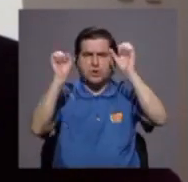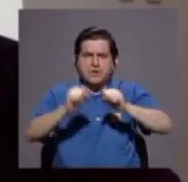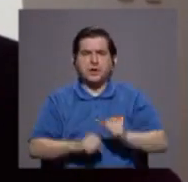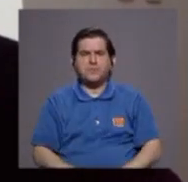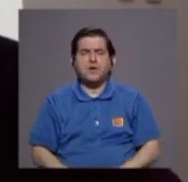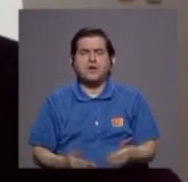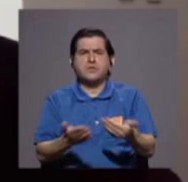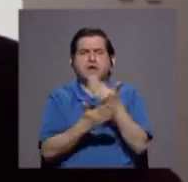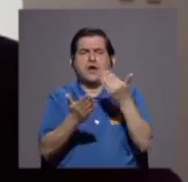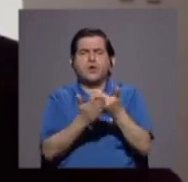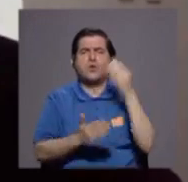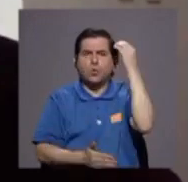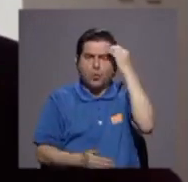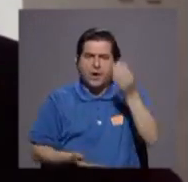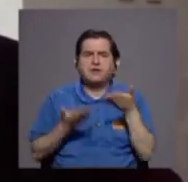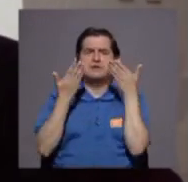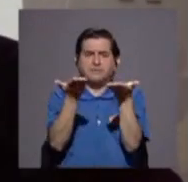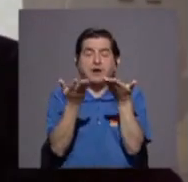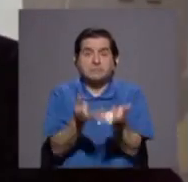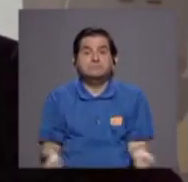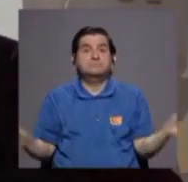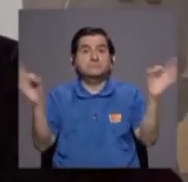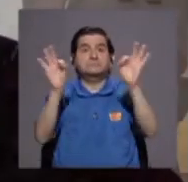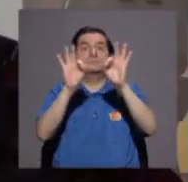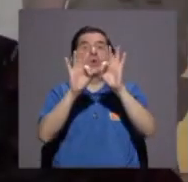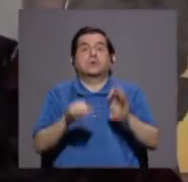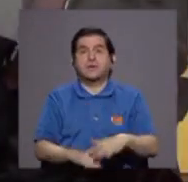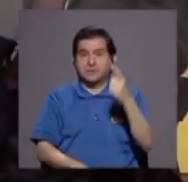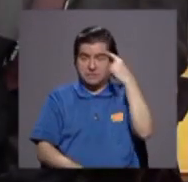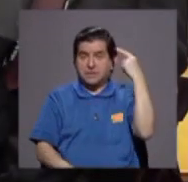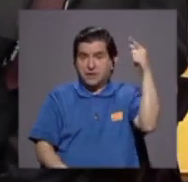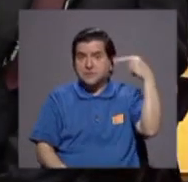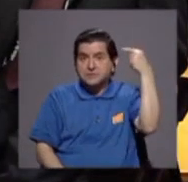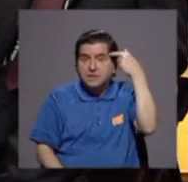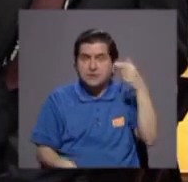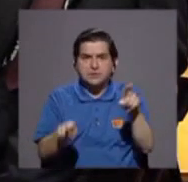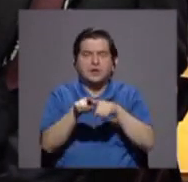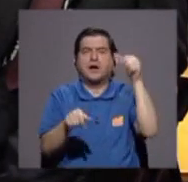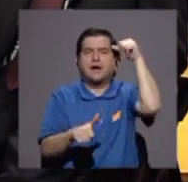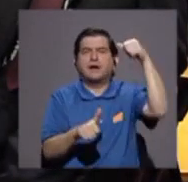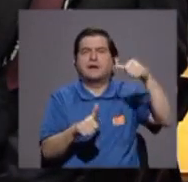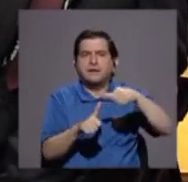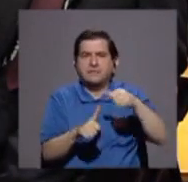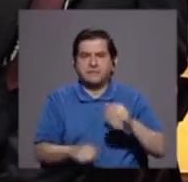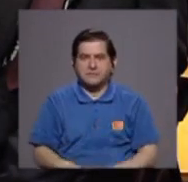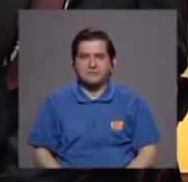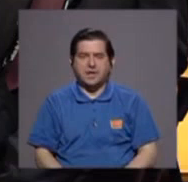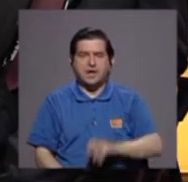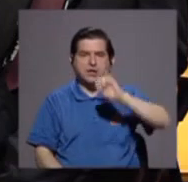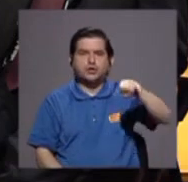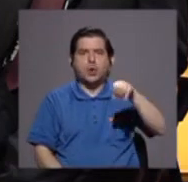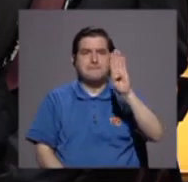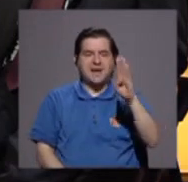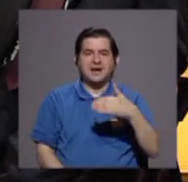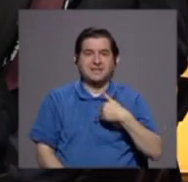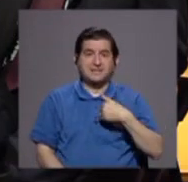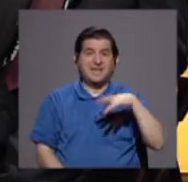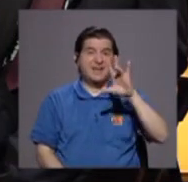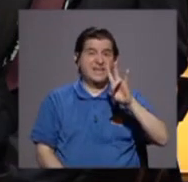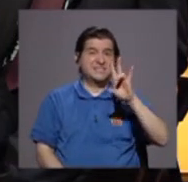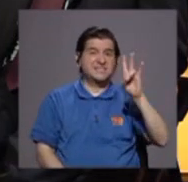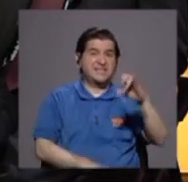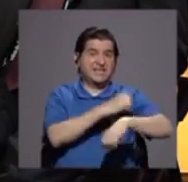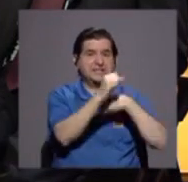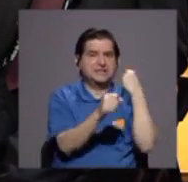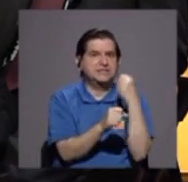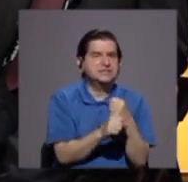abrir nuevos puntos de vista, y eso es importante para el gobierno. Y además recordemos que Biden tiene 77